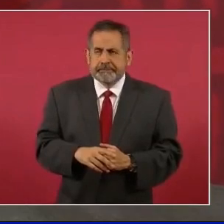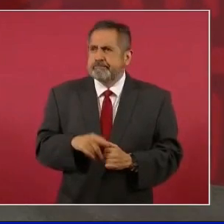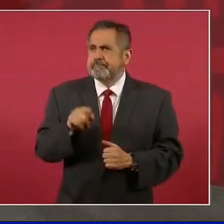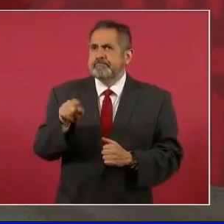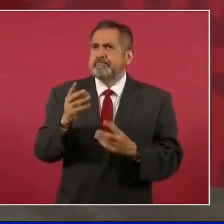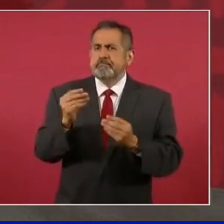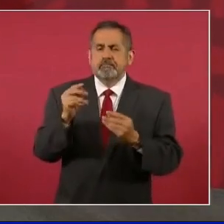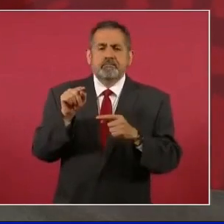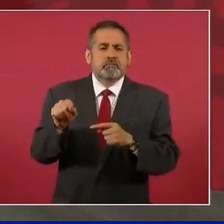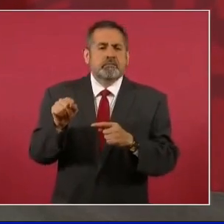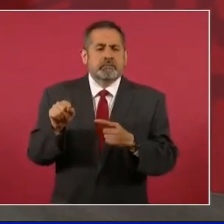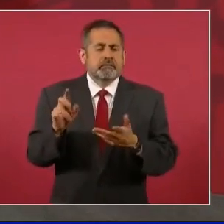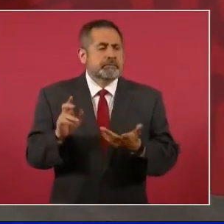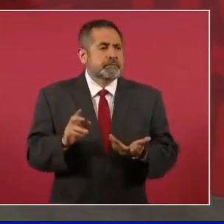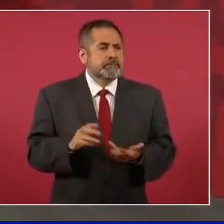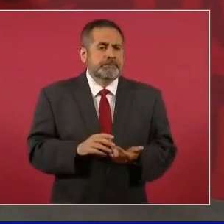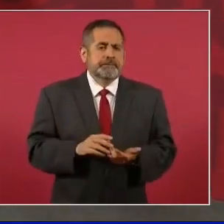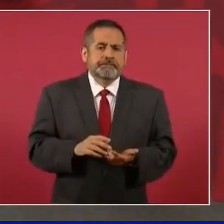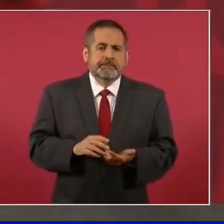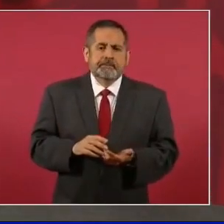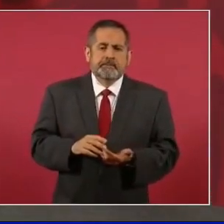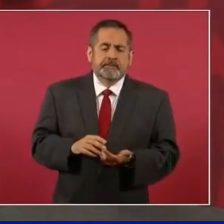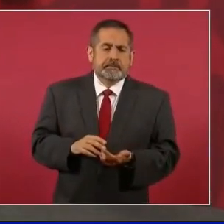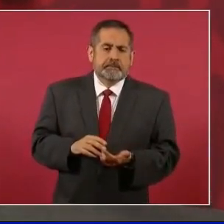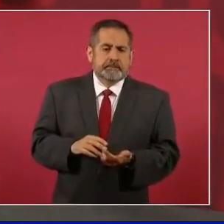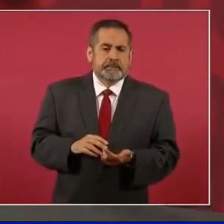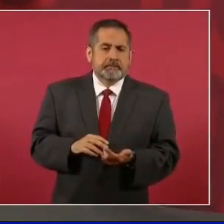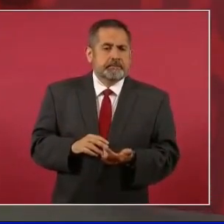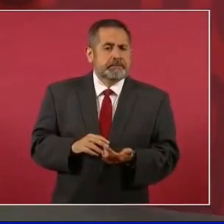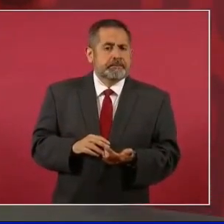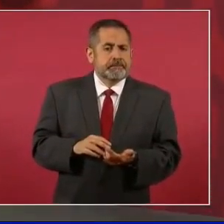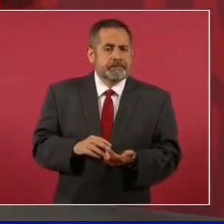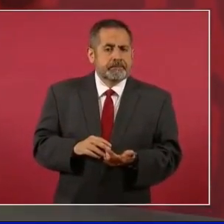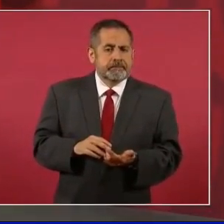también los